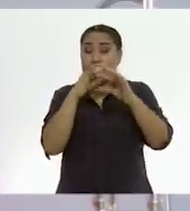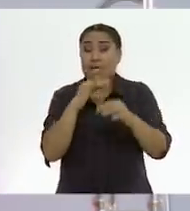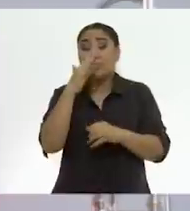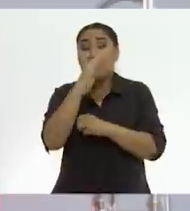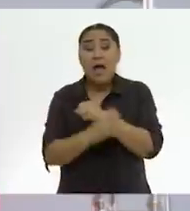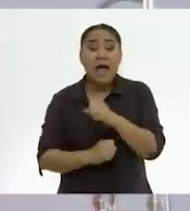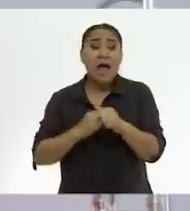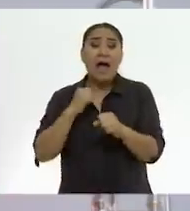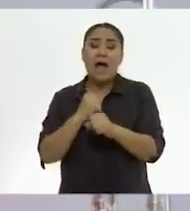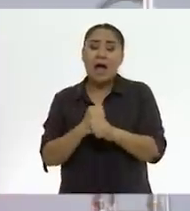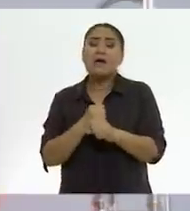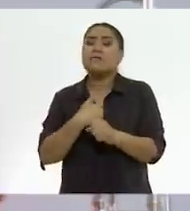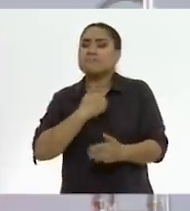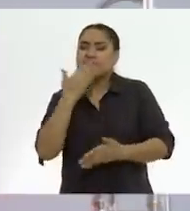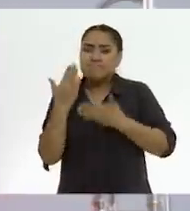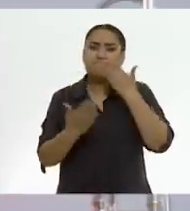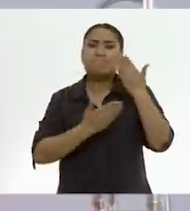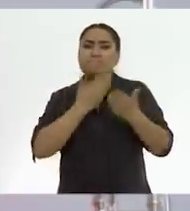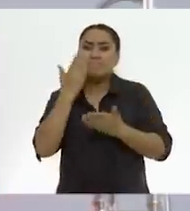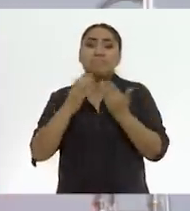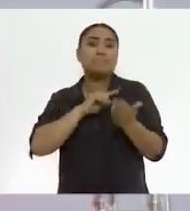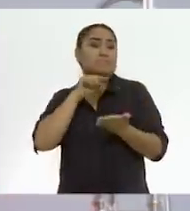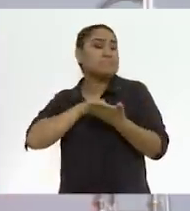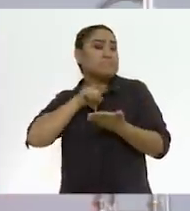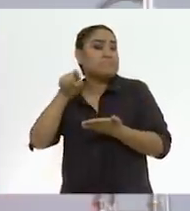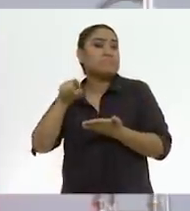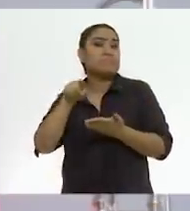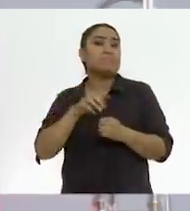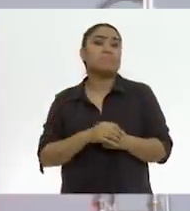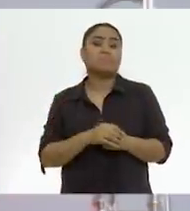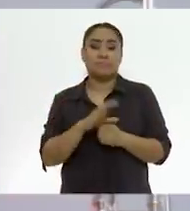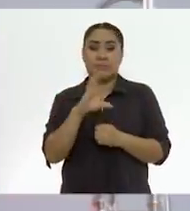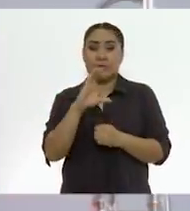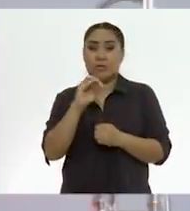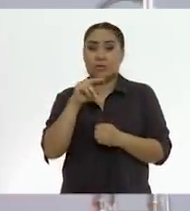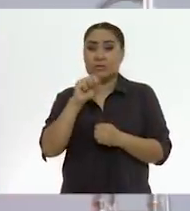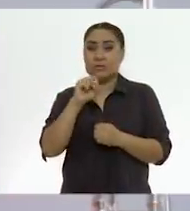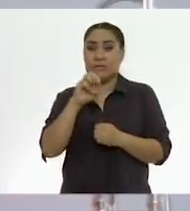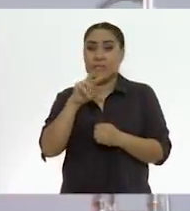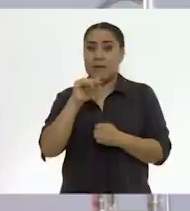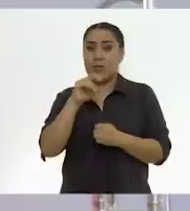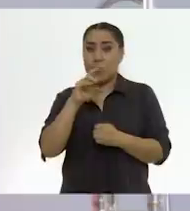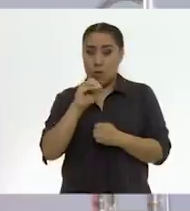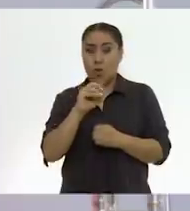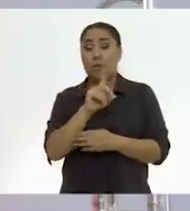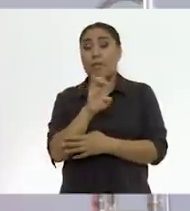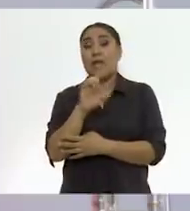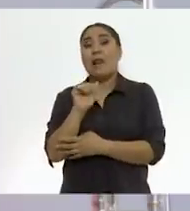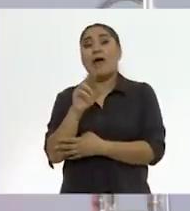mis estudios los he realizado en el Conservatorio de Las Rosas.